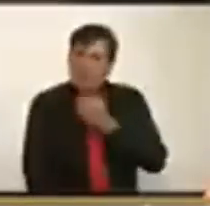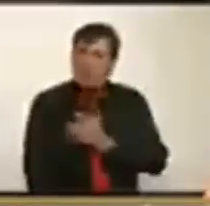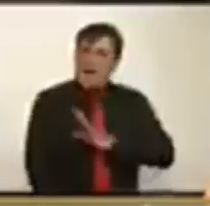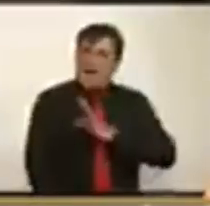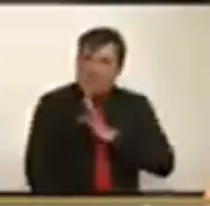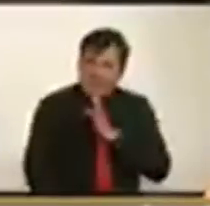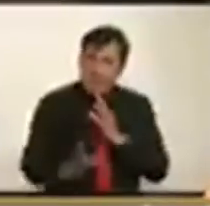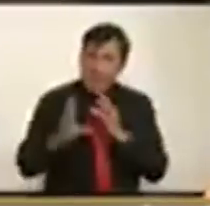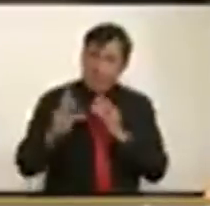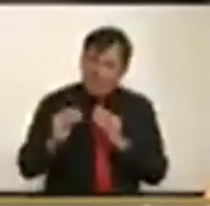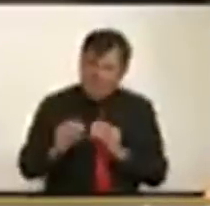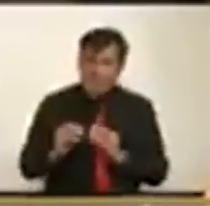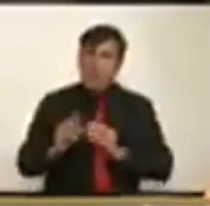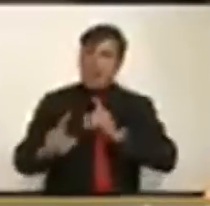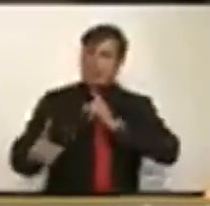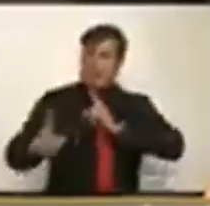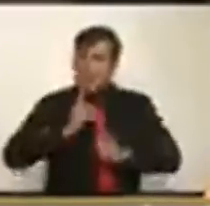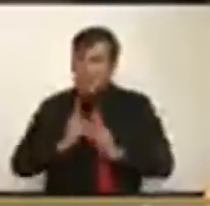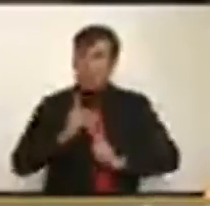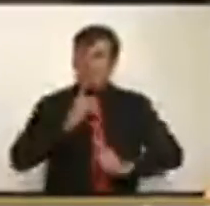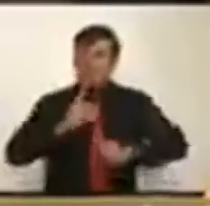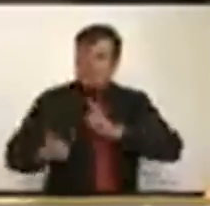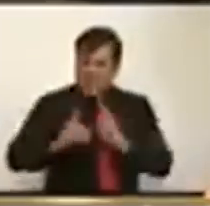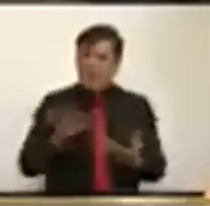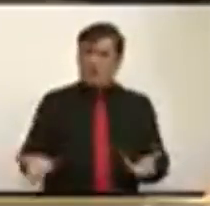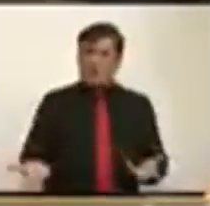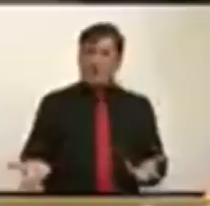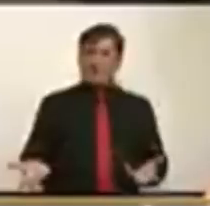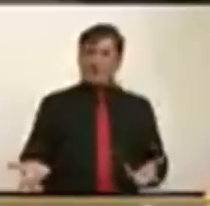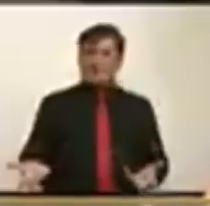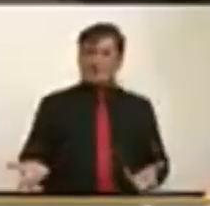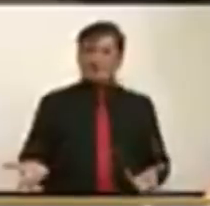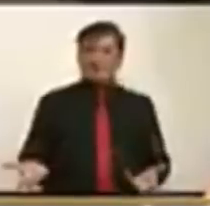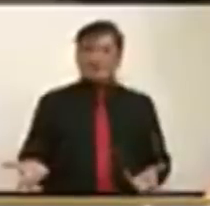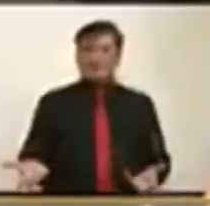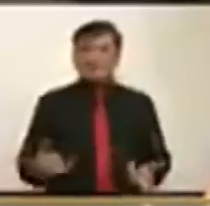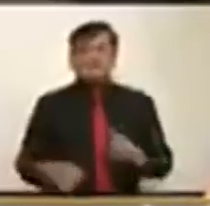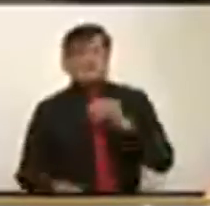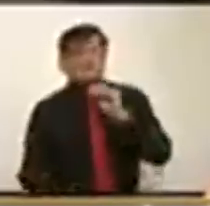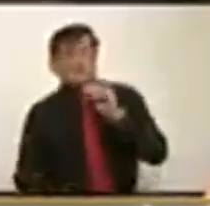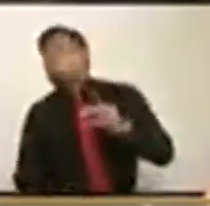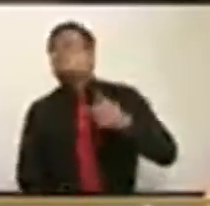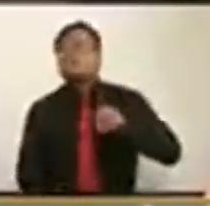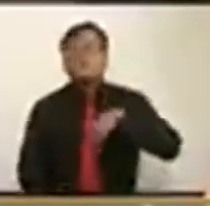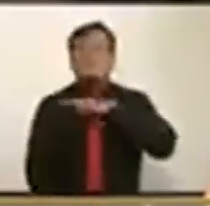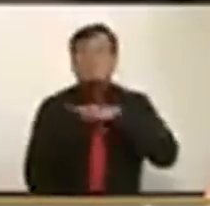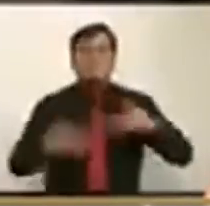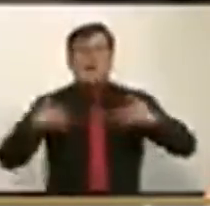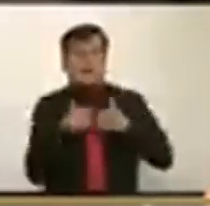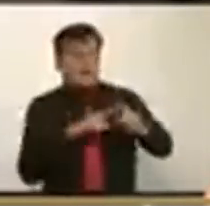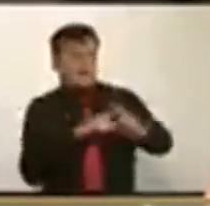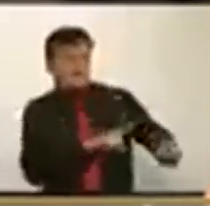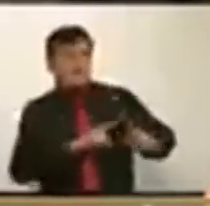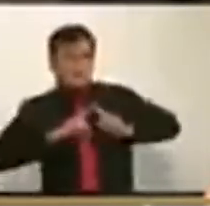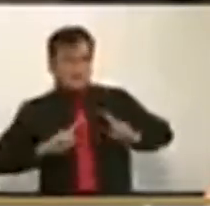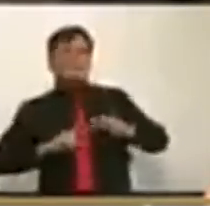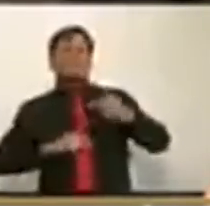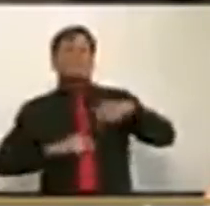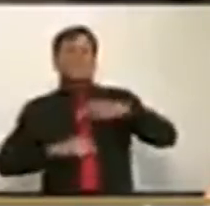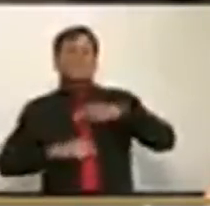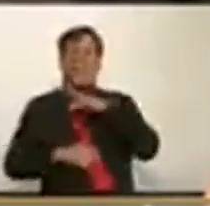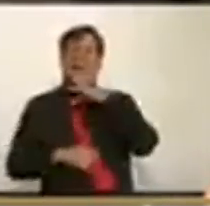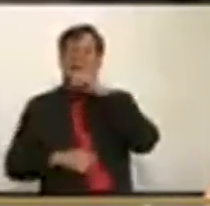hable, dialogue, dialogue y dialogue. Lo único que nos diferencia de los animales es hablar